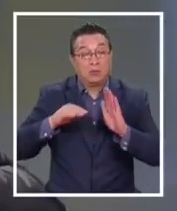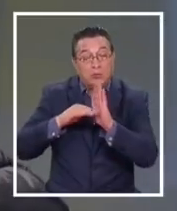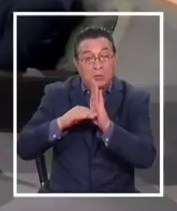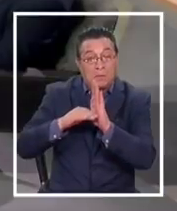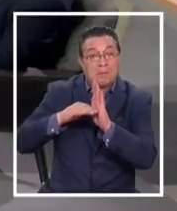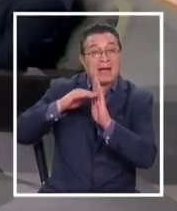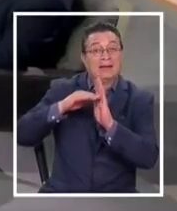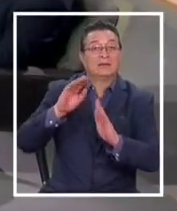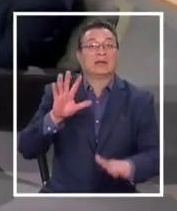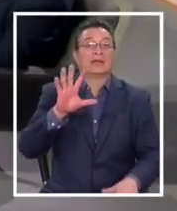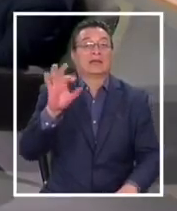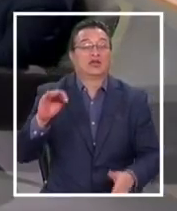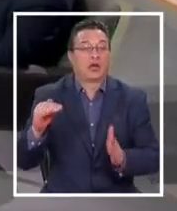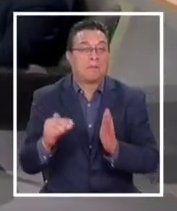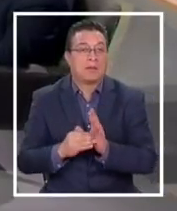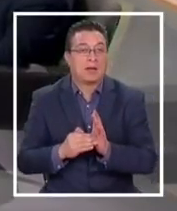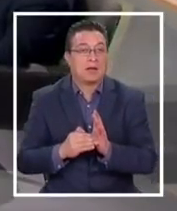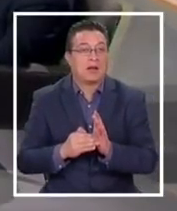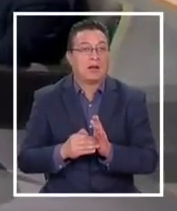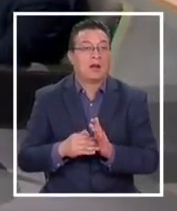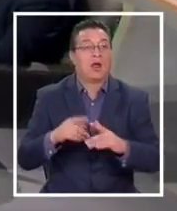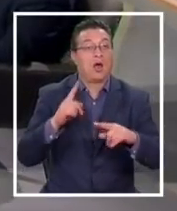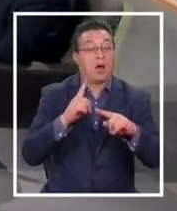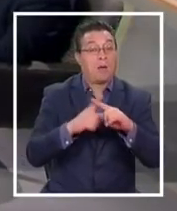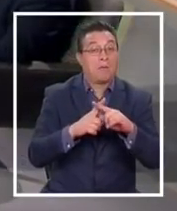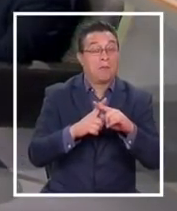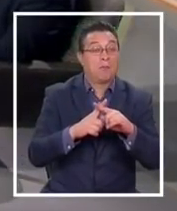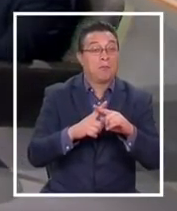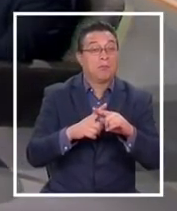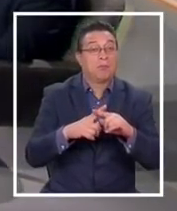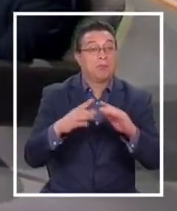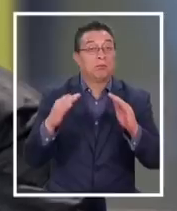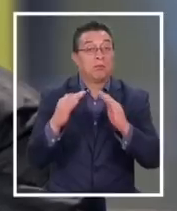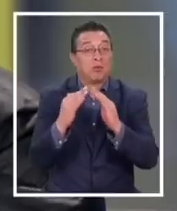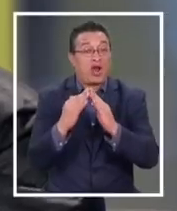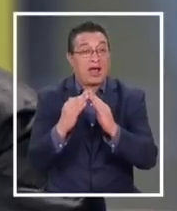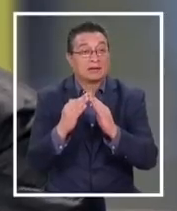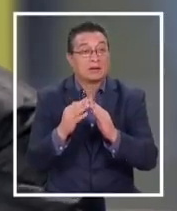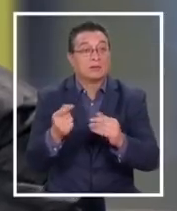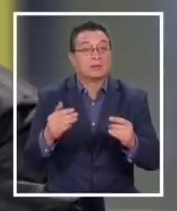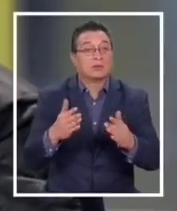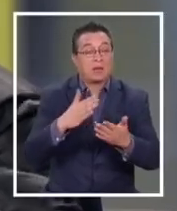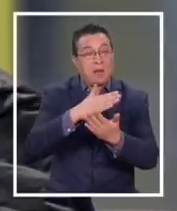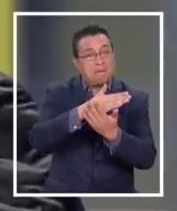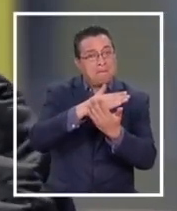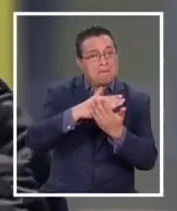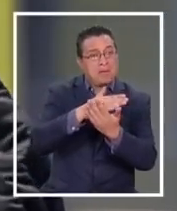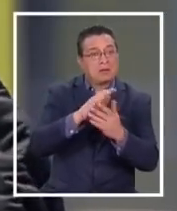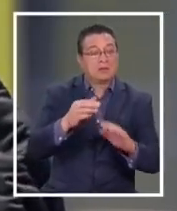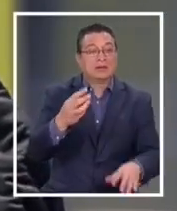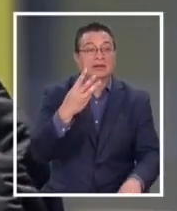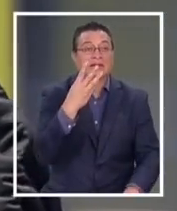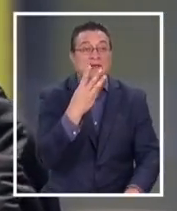a 500.000 pesos por hogar. Y si aplicas la mediana, es